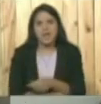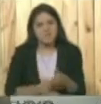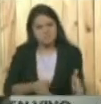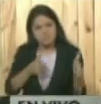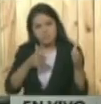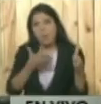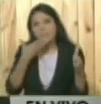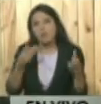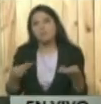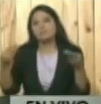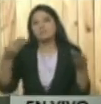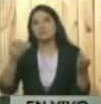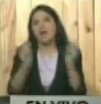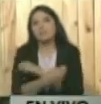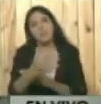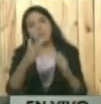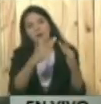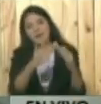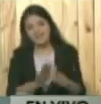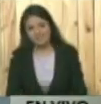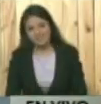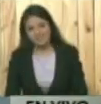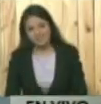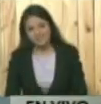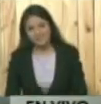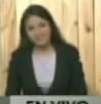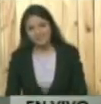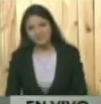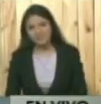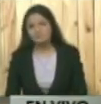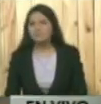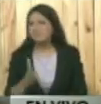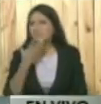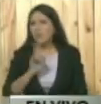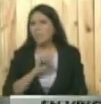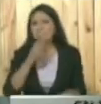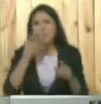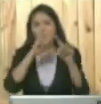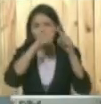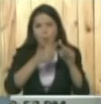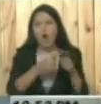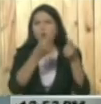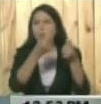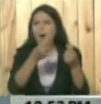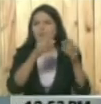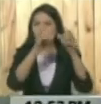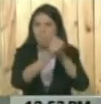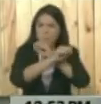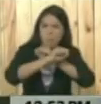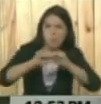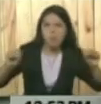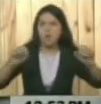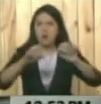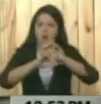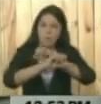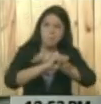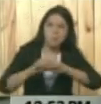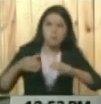por vivienda? ¿No sería mejor calcular el costo de cuántas bombas que se echan contra el